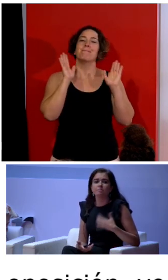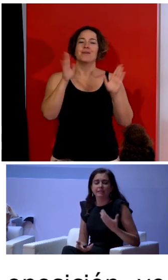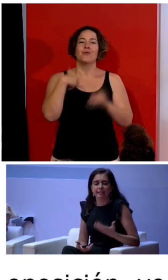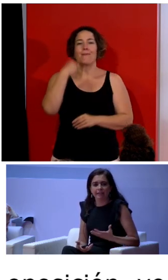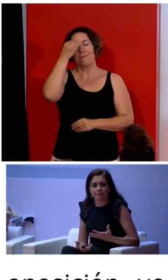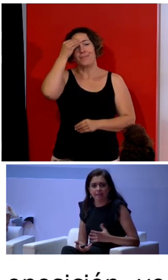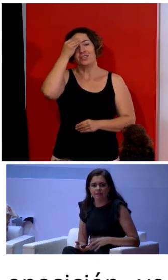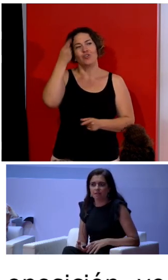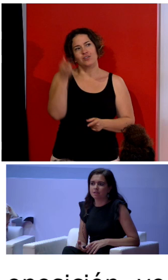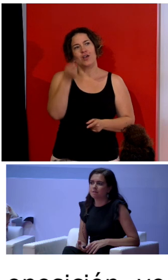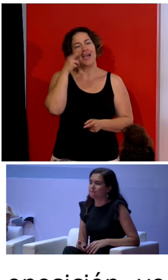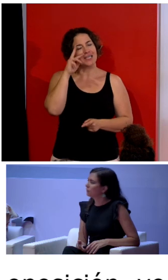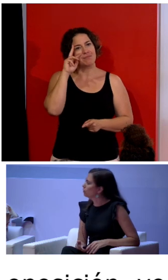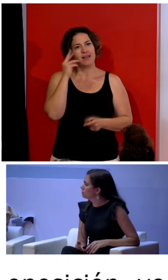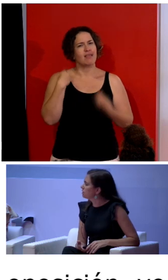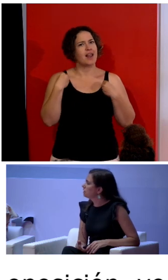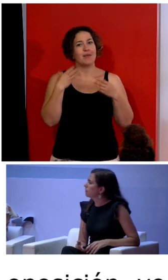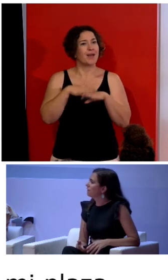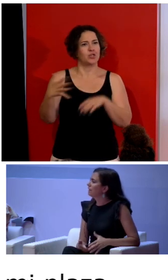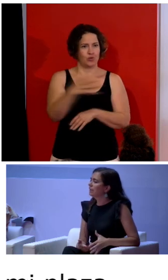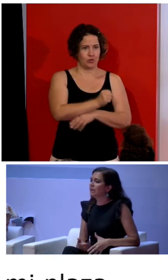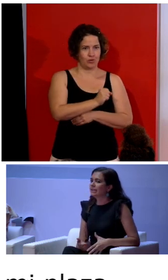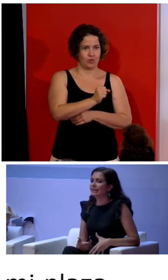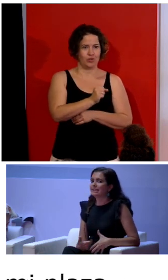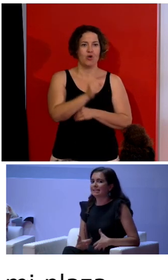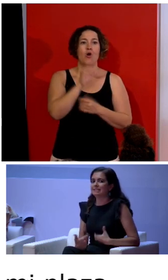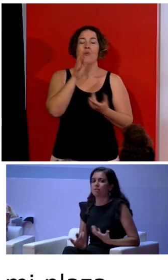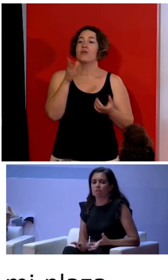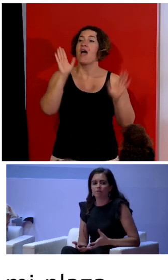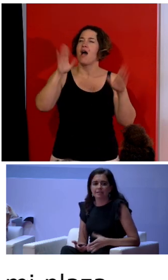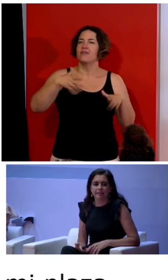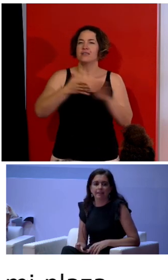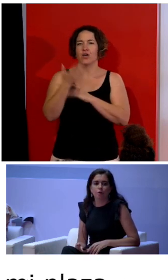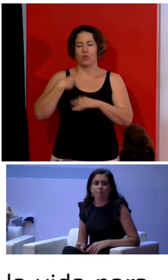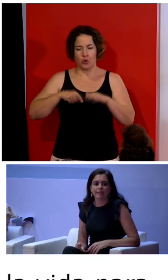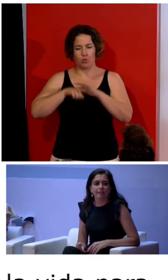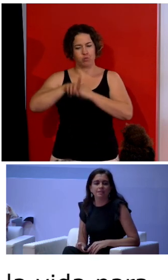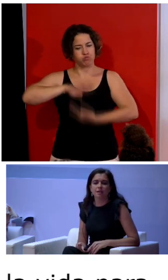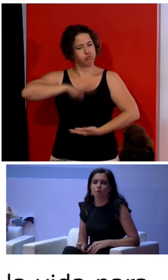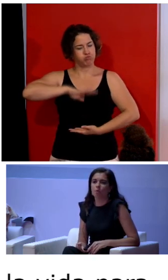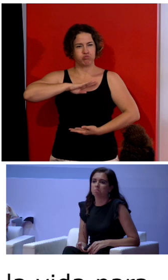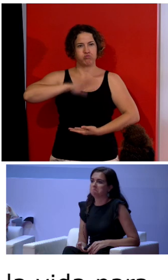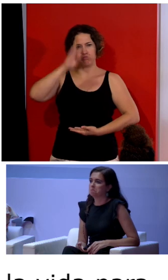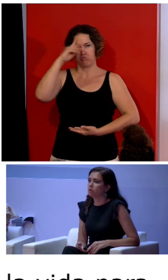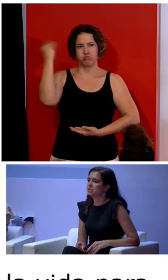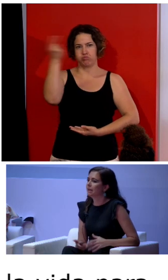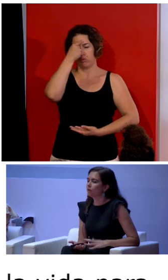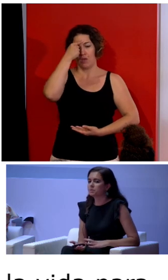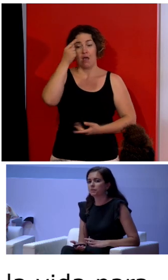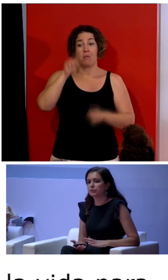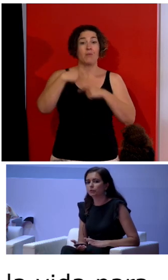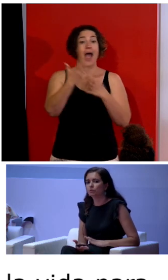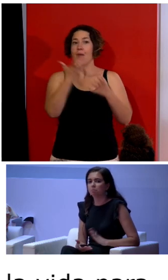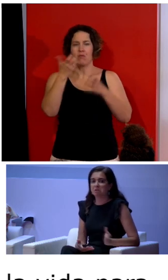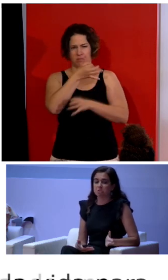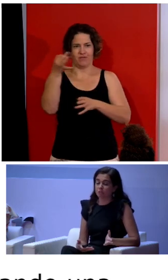una experiencia en la vida para todos, es decir, porque al final te está desarrollando una serie de competencias que luego, oye, si la pruebas,